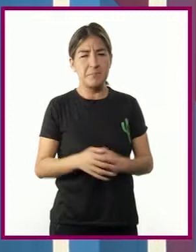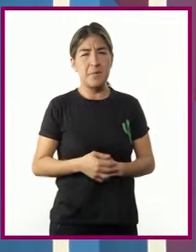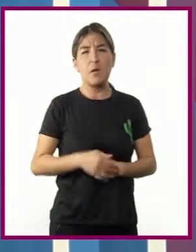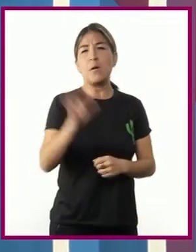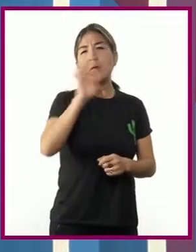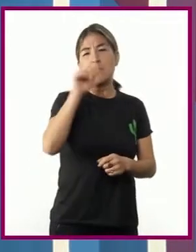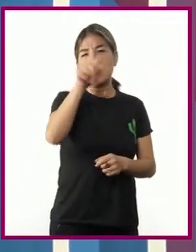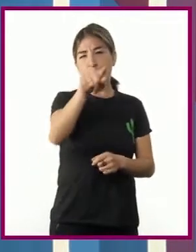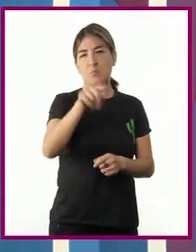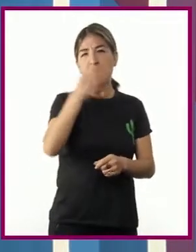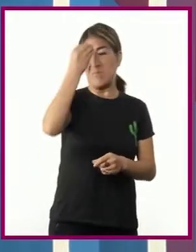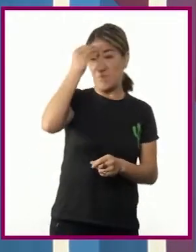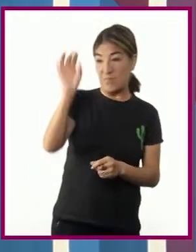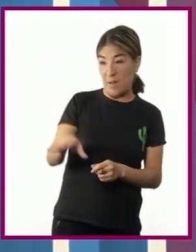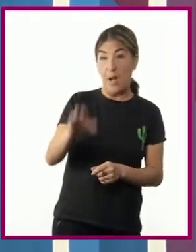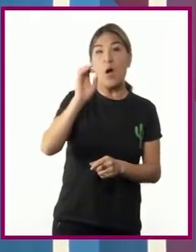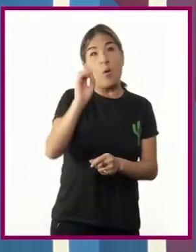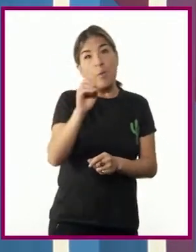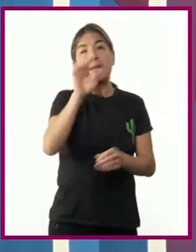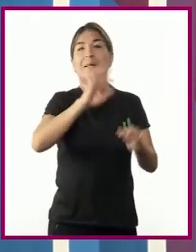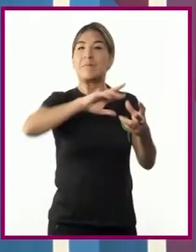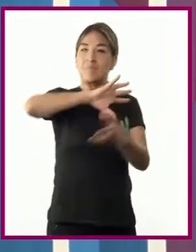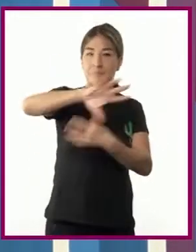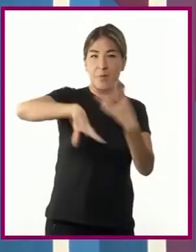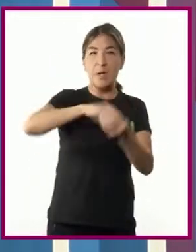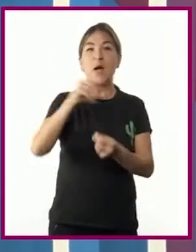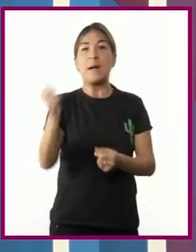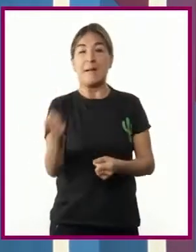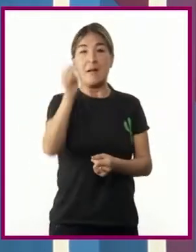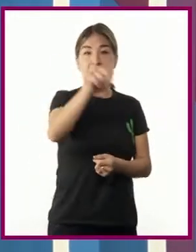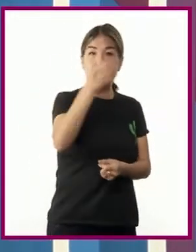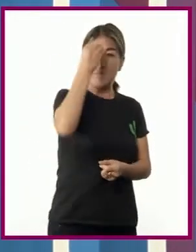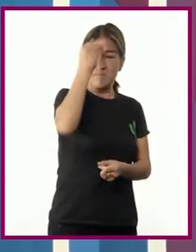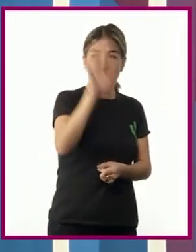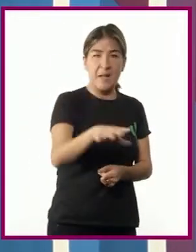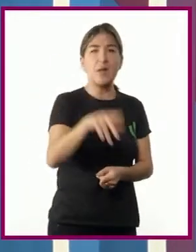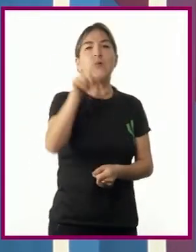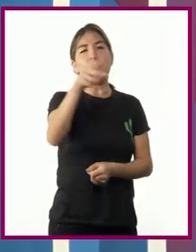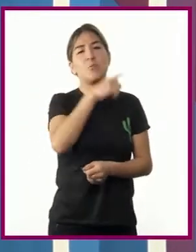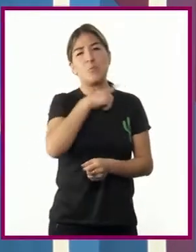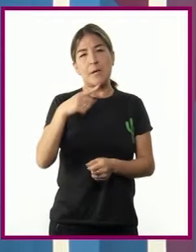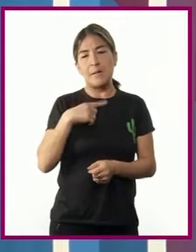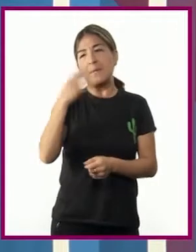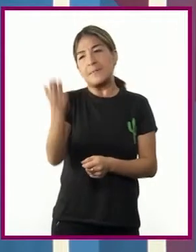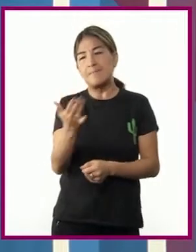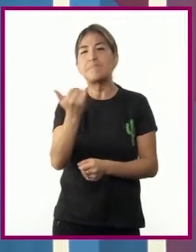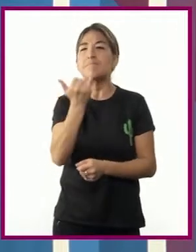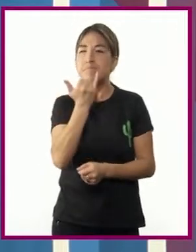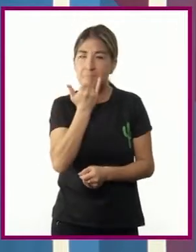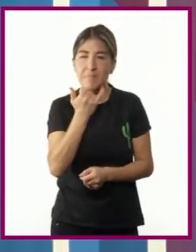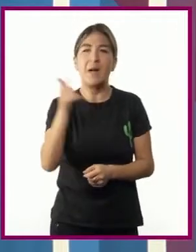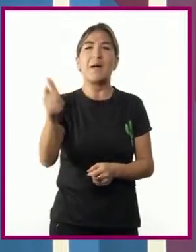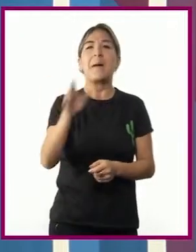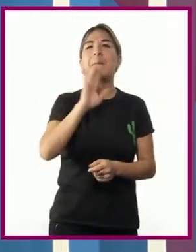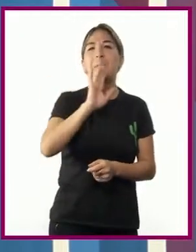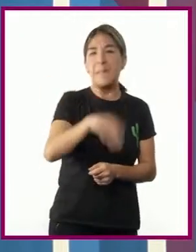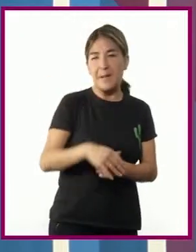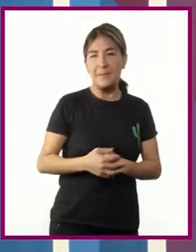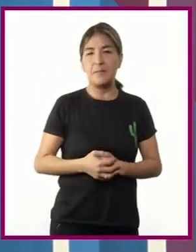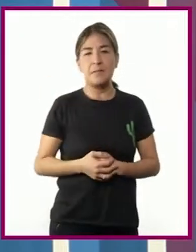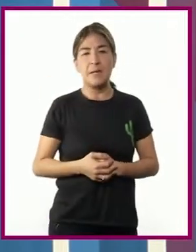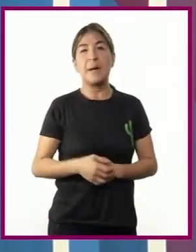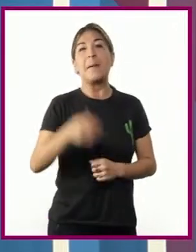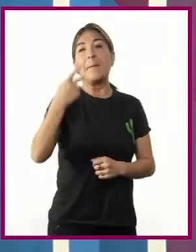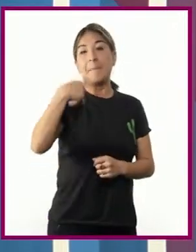víctimas de una agresión, lo correcto es dialogar y ofrecer una disculpa a la persona que se sintió agredida. Sin